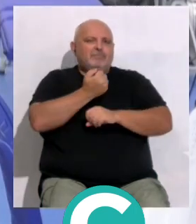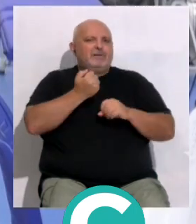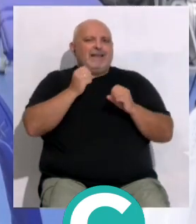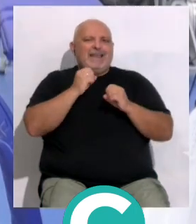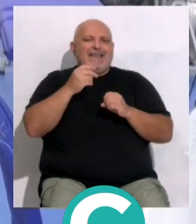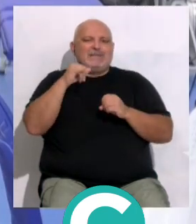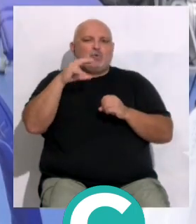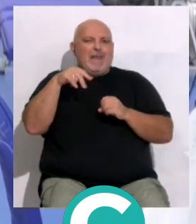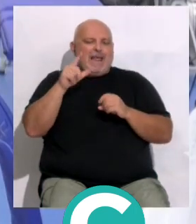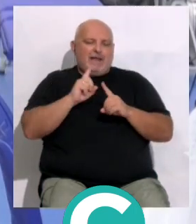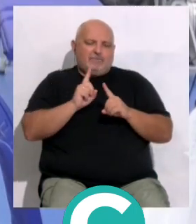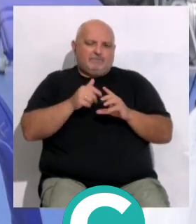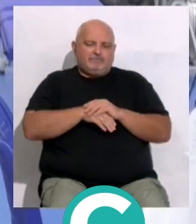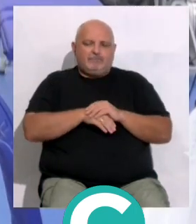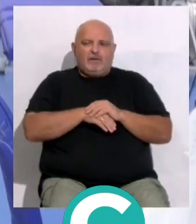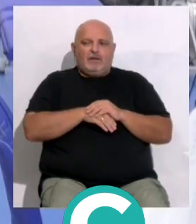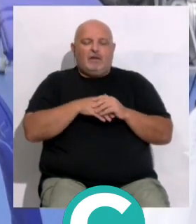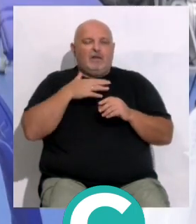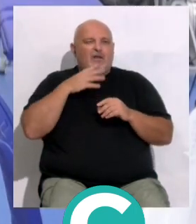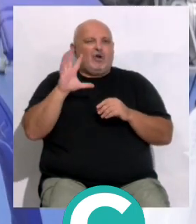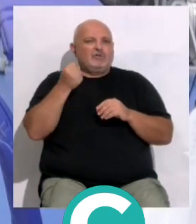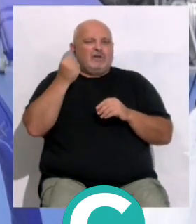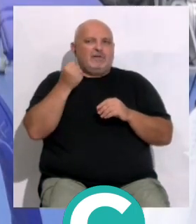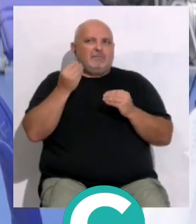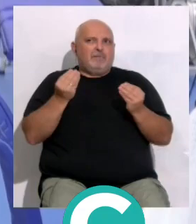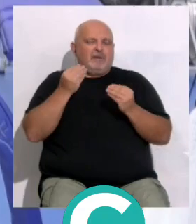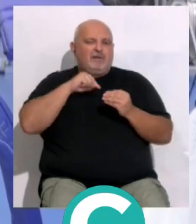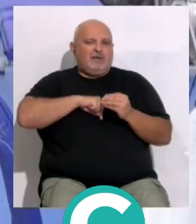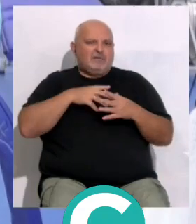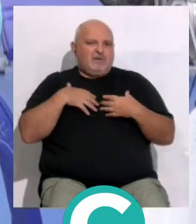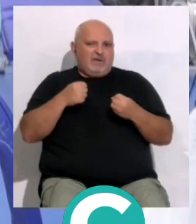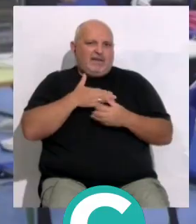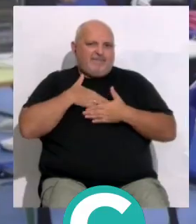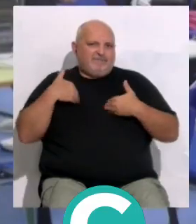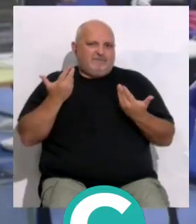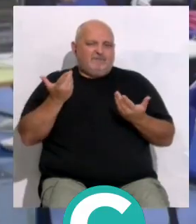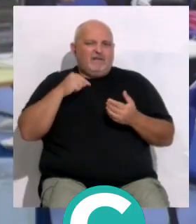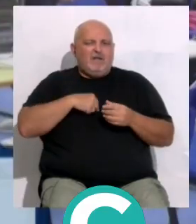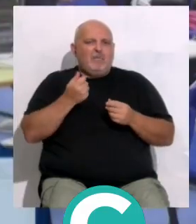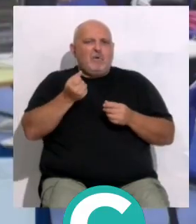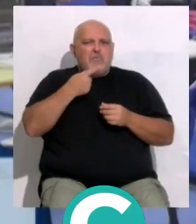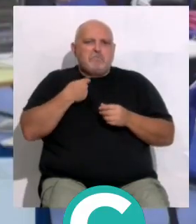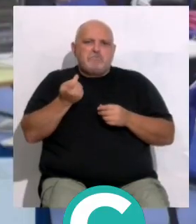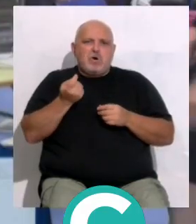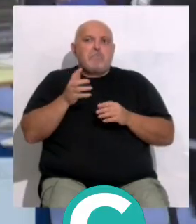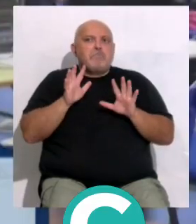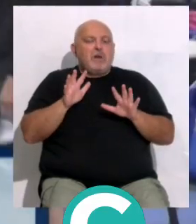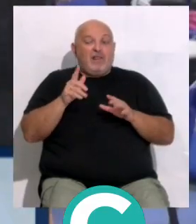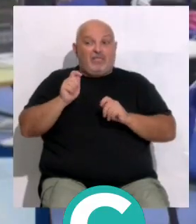no insulina. Lo que quiero conseguir es estar en mejor estado de salud del que ya estoy. Tengo muy poca medicación y